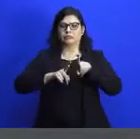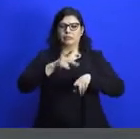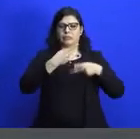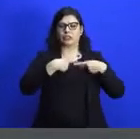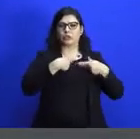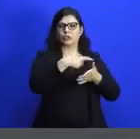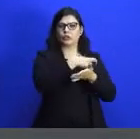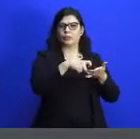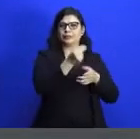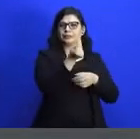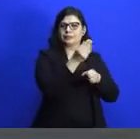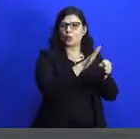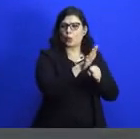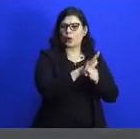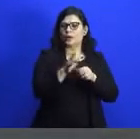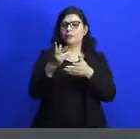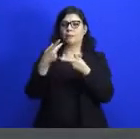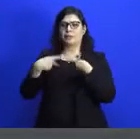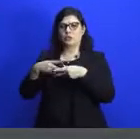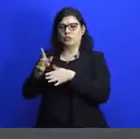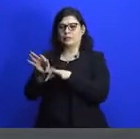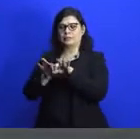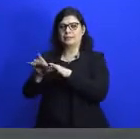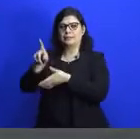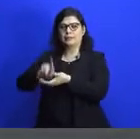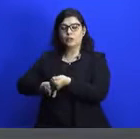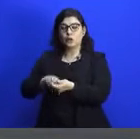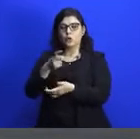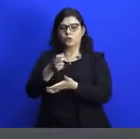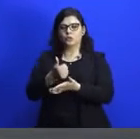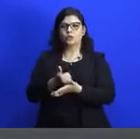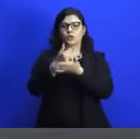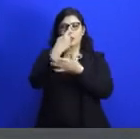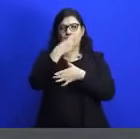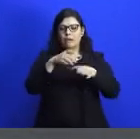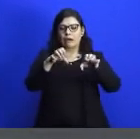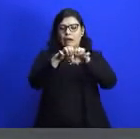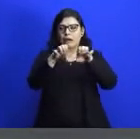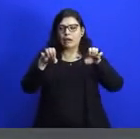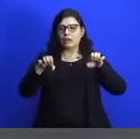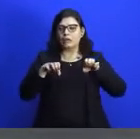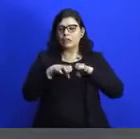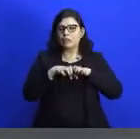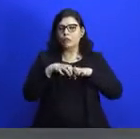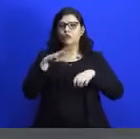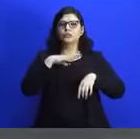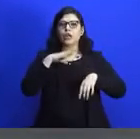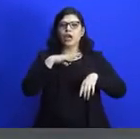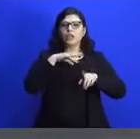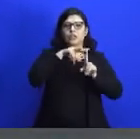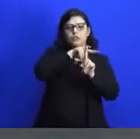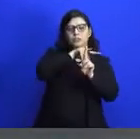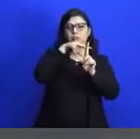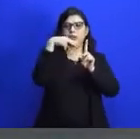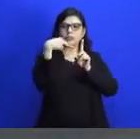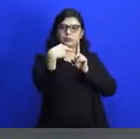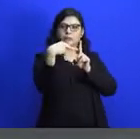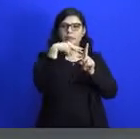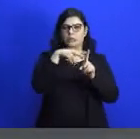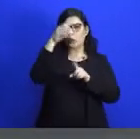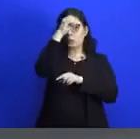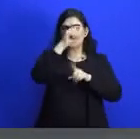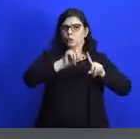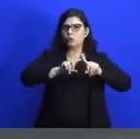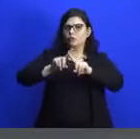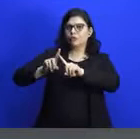clientes y socios y a la vez nos permite tener en nuestros equipos diferentes perspectivas y una visión más